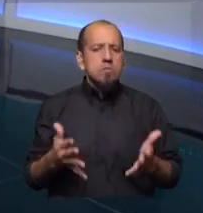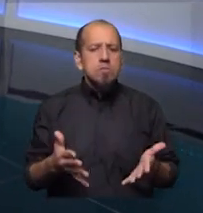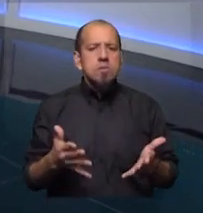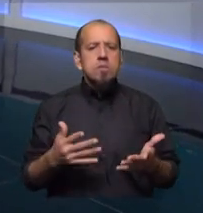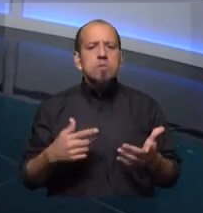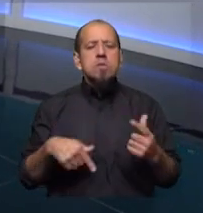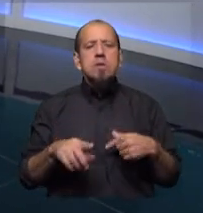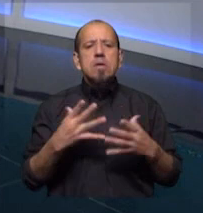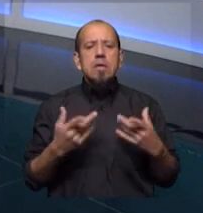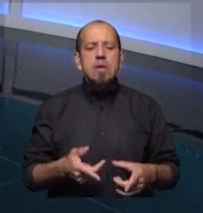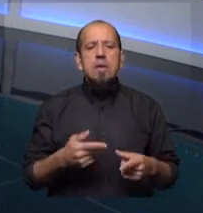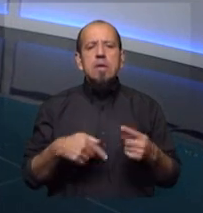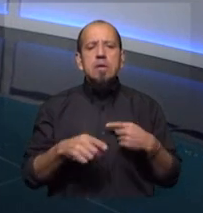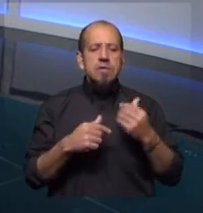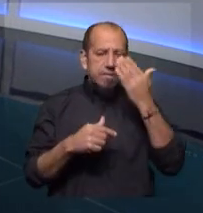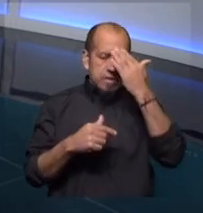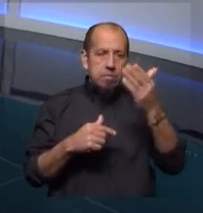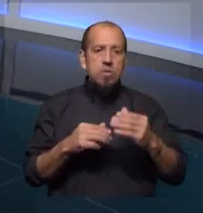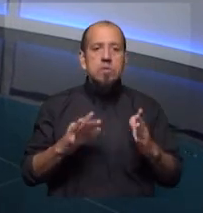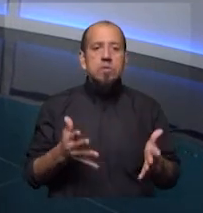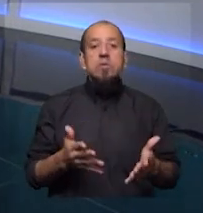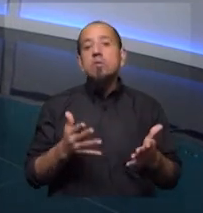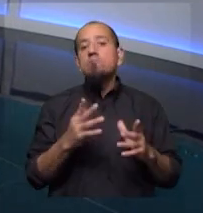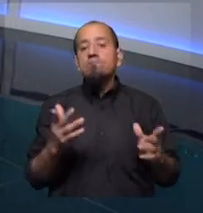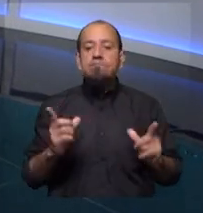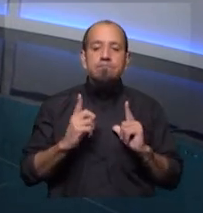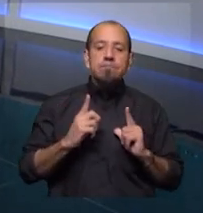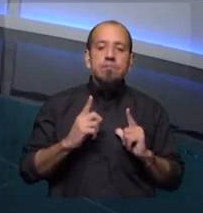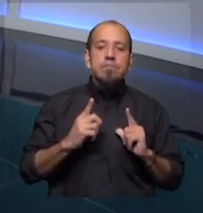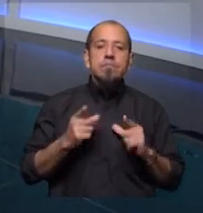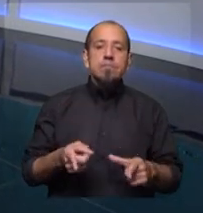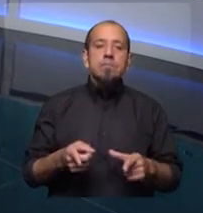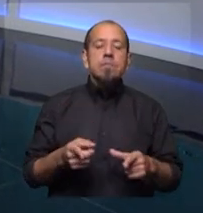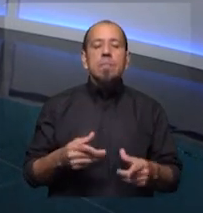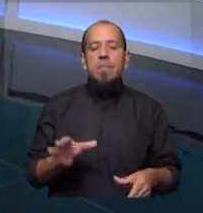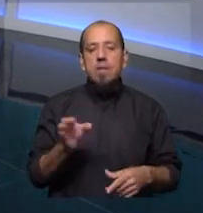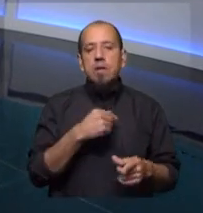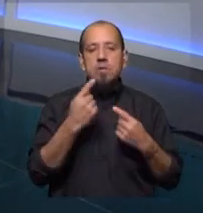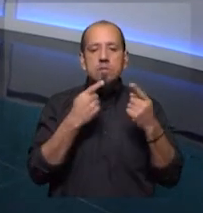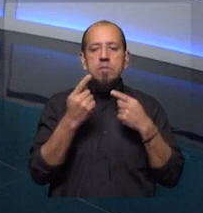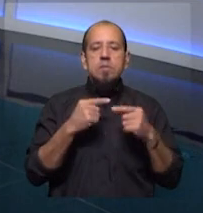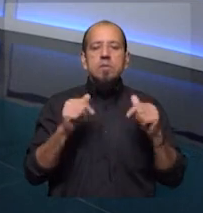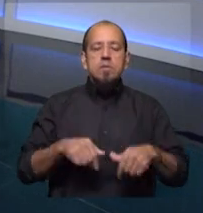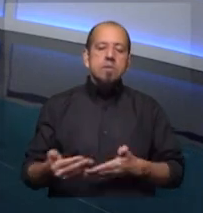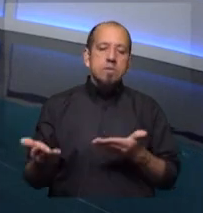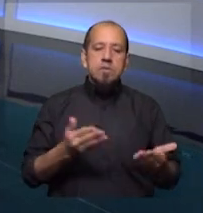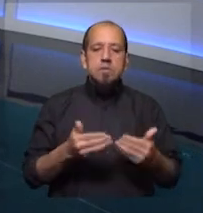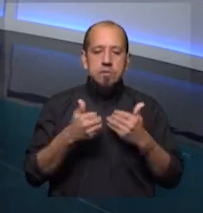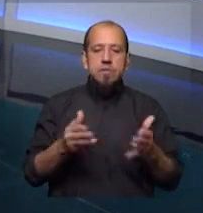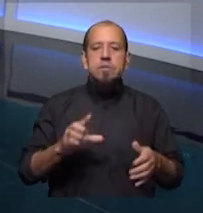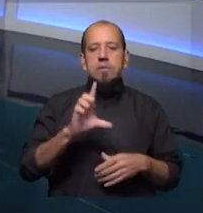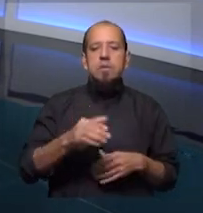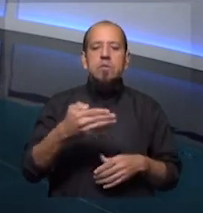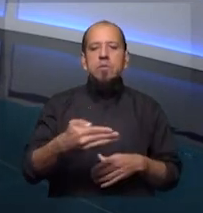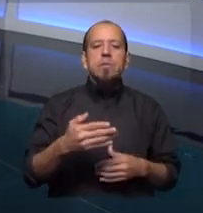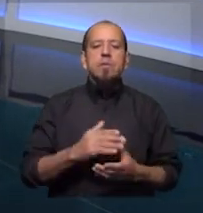la fuerza política con esta interpretación que se puede esperar de esta instancia de todo eso estaremos hablando esta noche bienvenidas Bienvenidos a